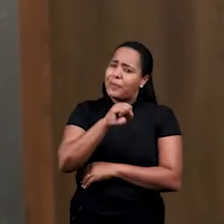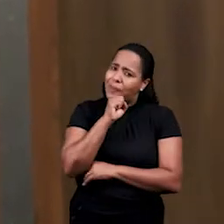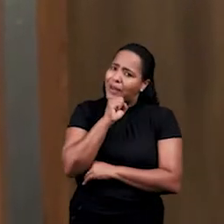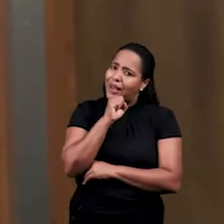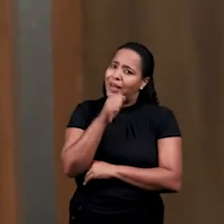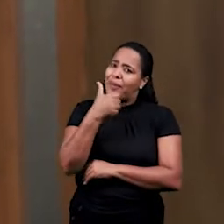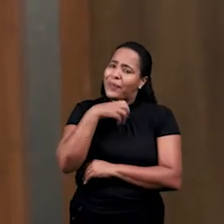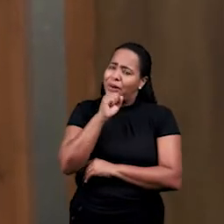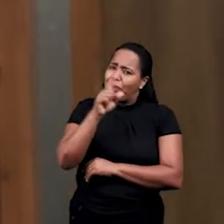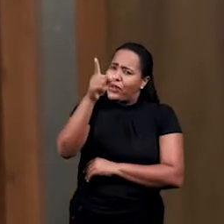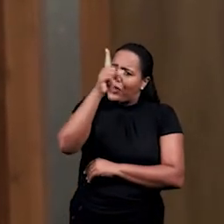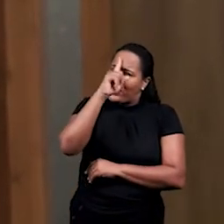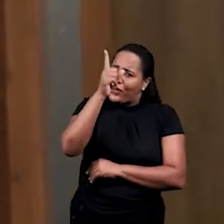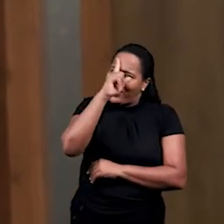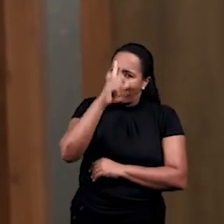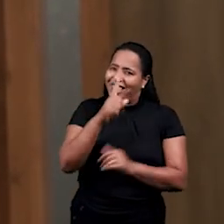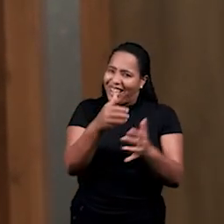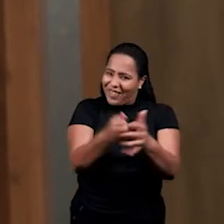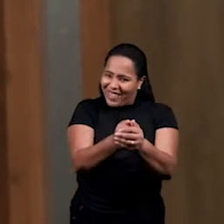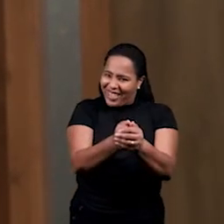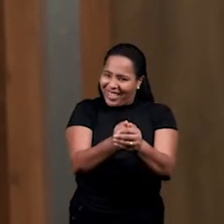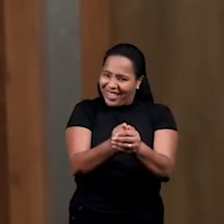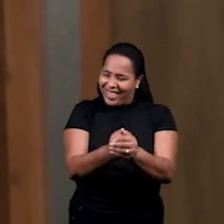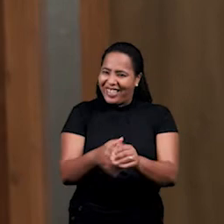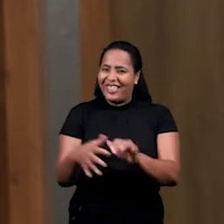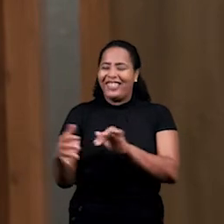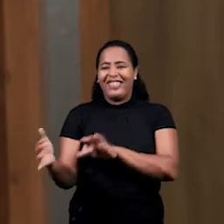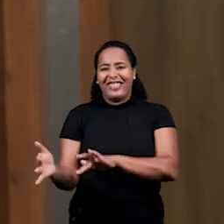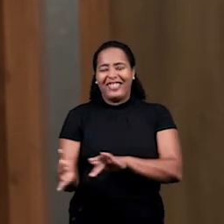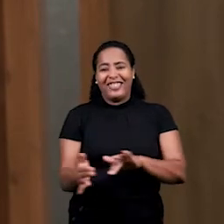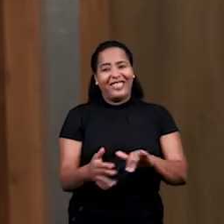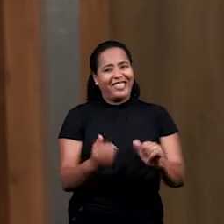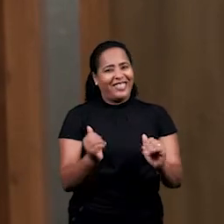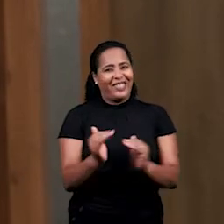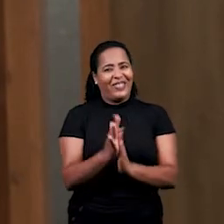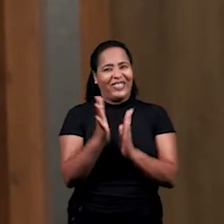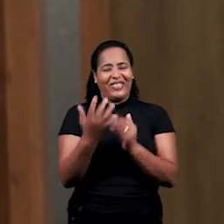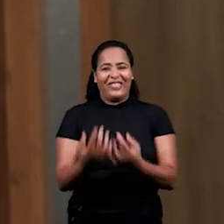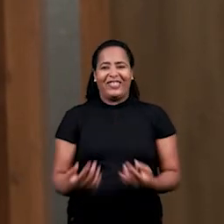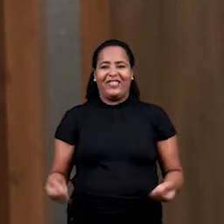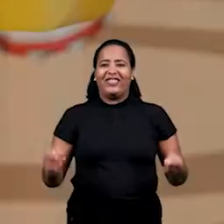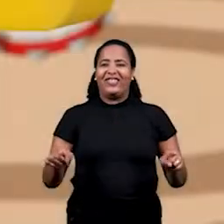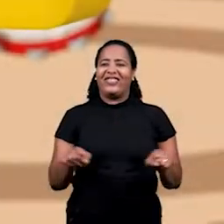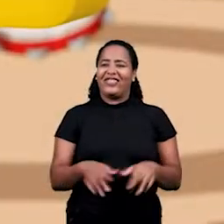sus padres todos los días de sus vidas. Amén. Ahora vamos a oír un loor.